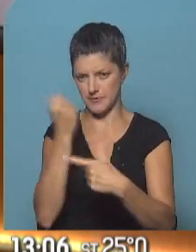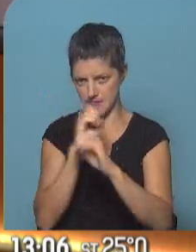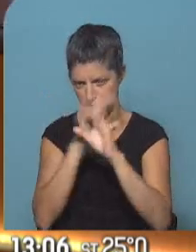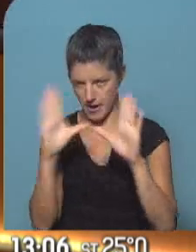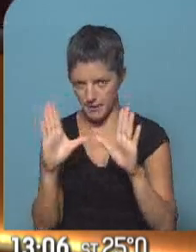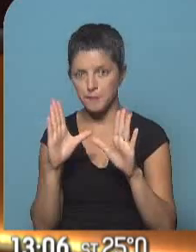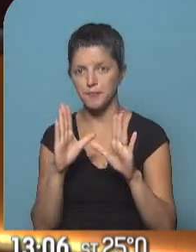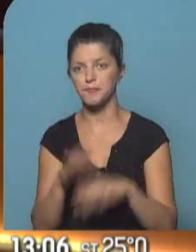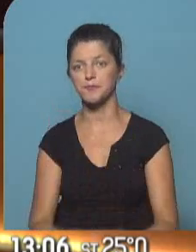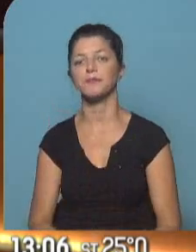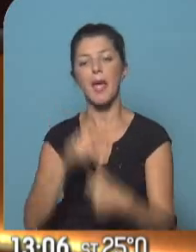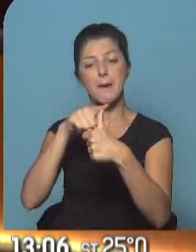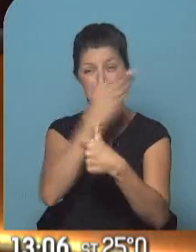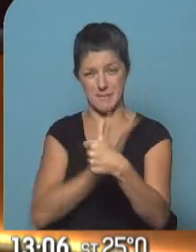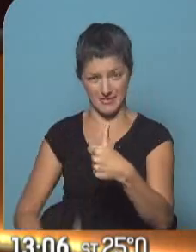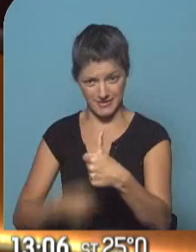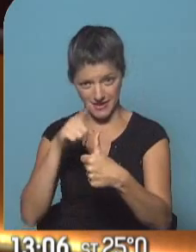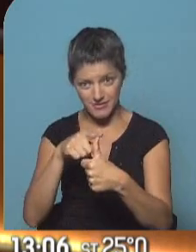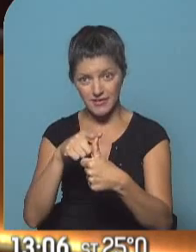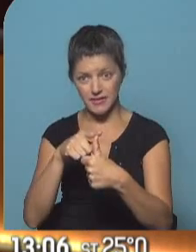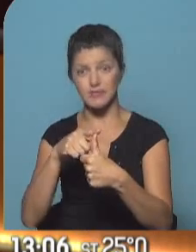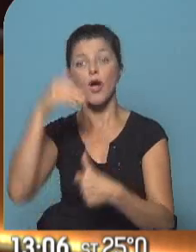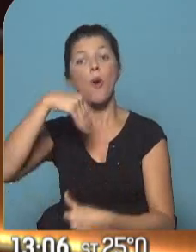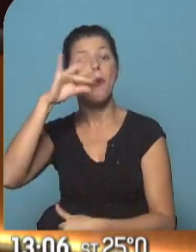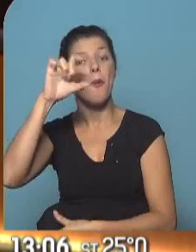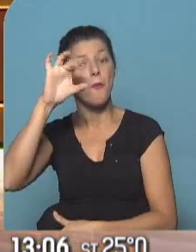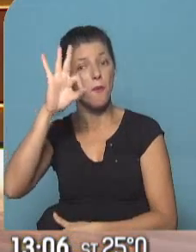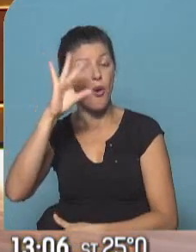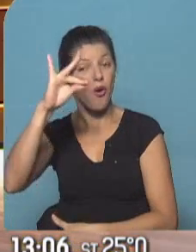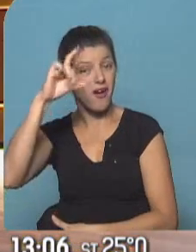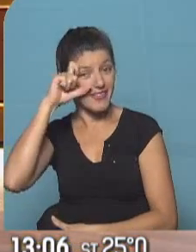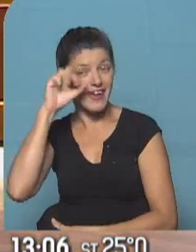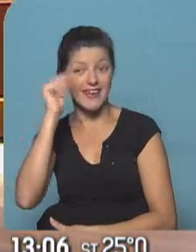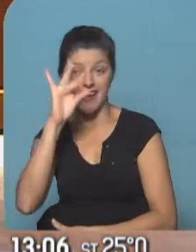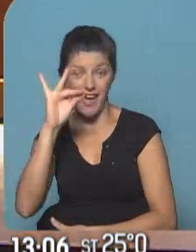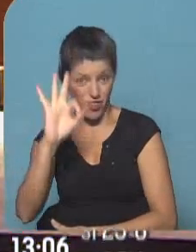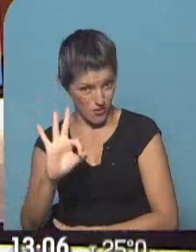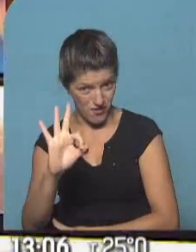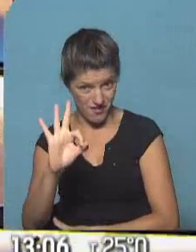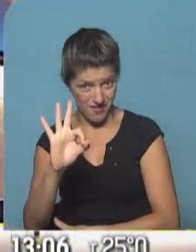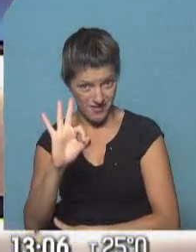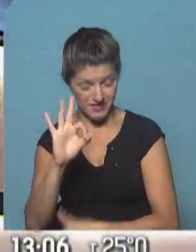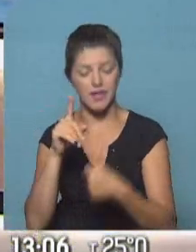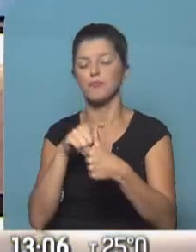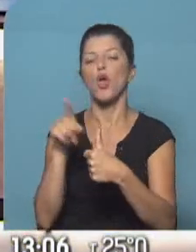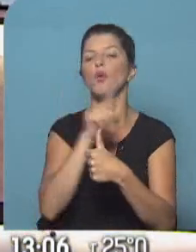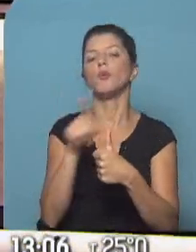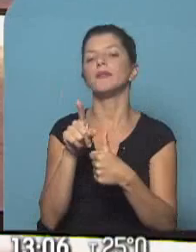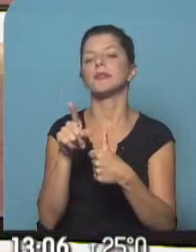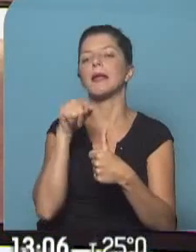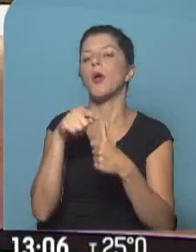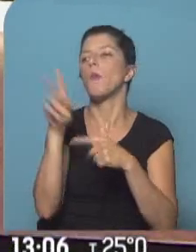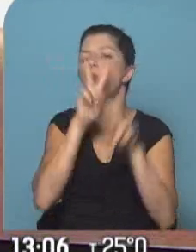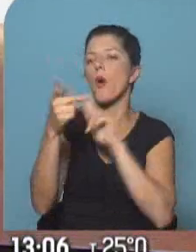cosa, Rouhani no es un reformista, es un moderado, es parte del establishment de la República Islámica, y lo que quiere hacer Rouhani no es reformar la